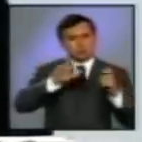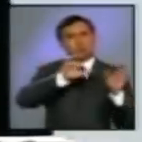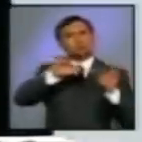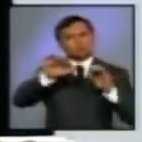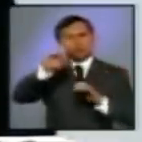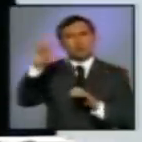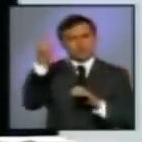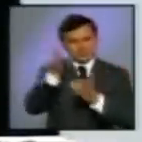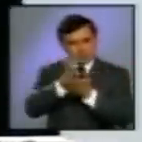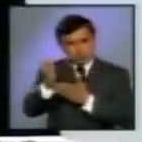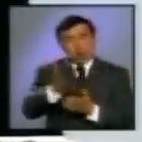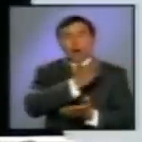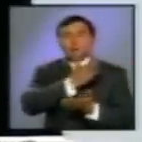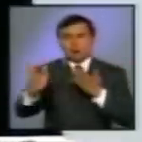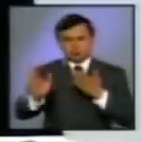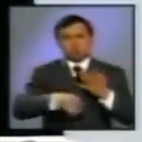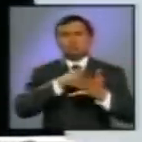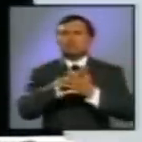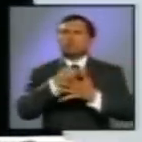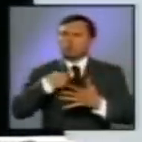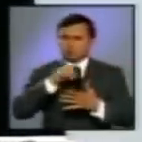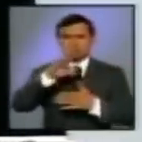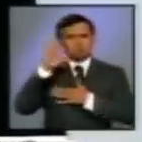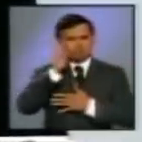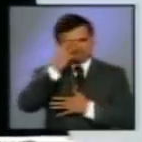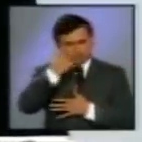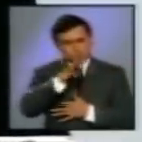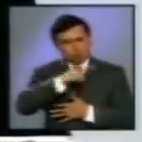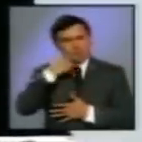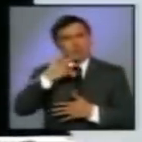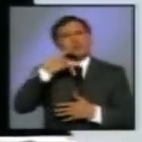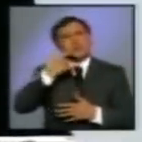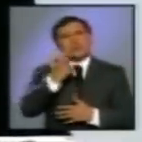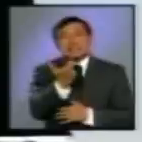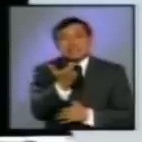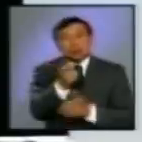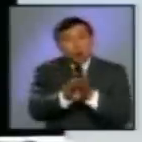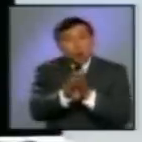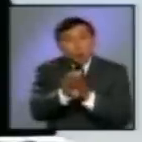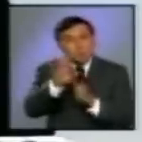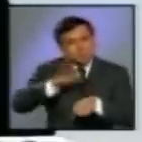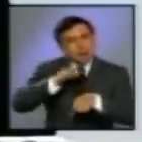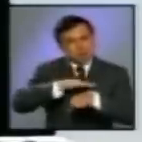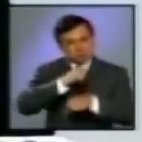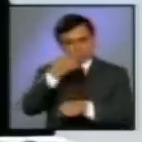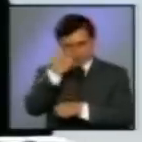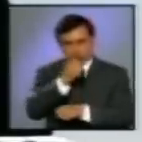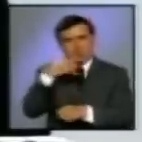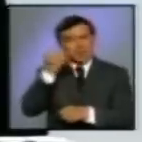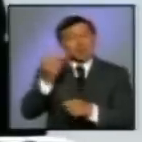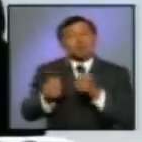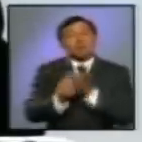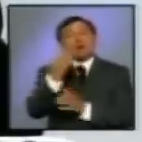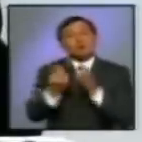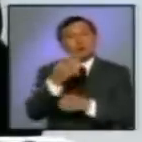comprometido para impulsar de manera decidida el crecimiento económico para generar más y mejores empleos.